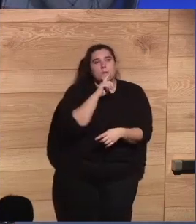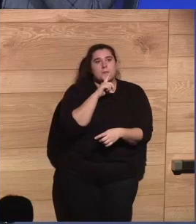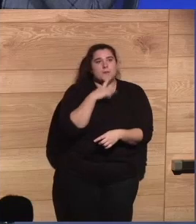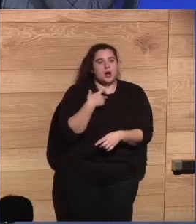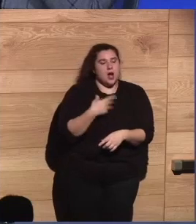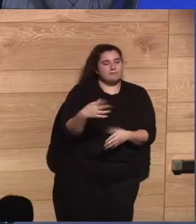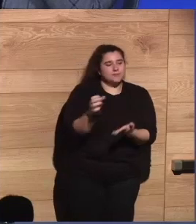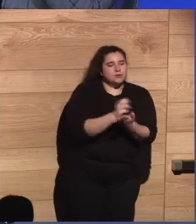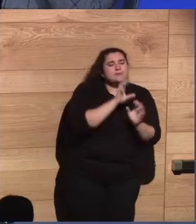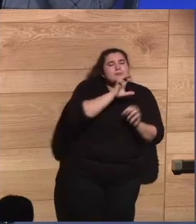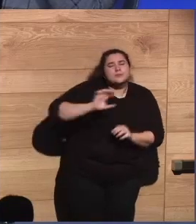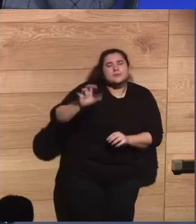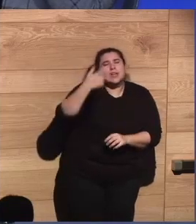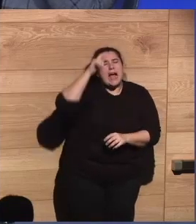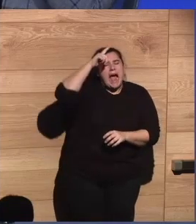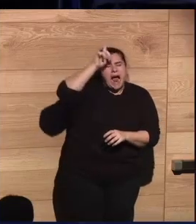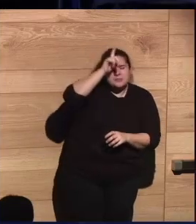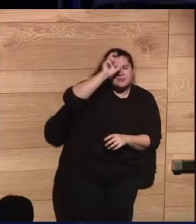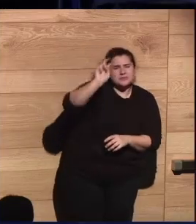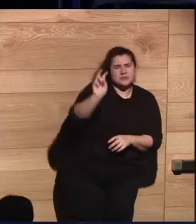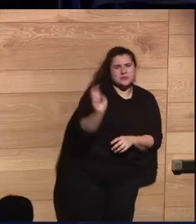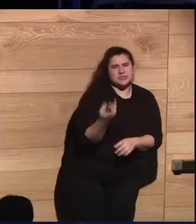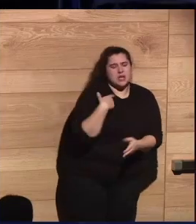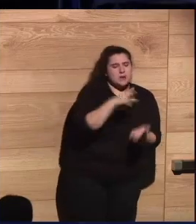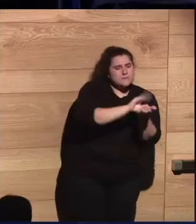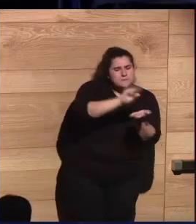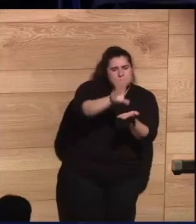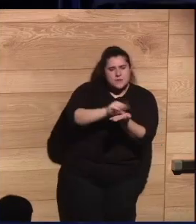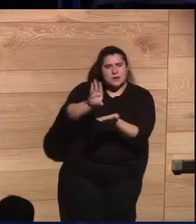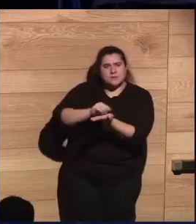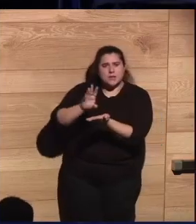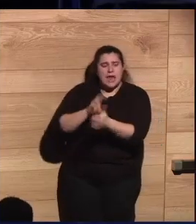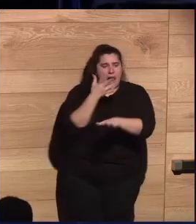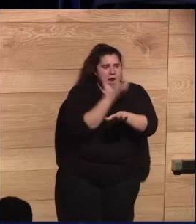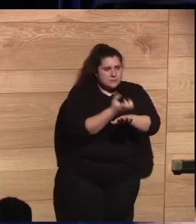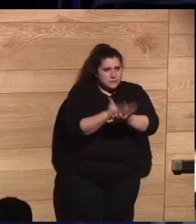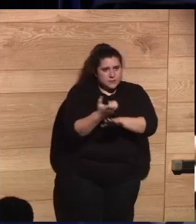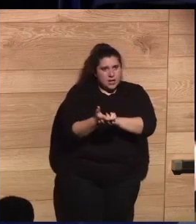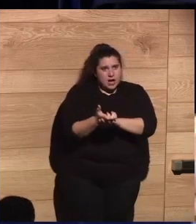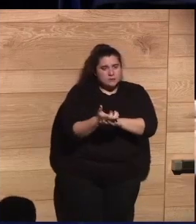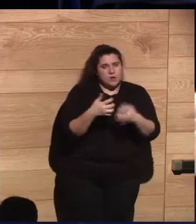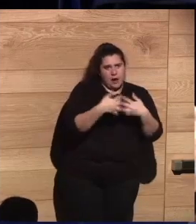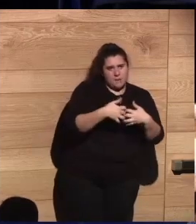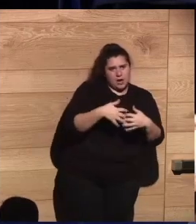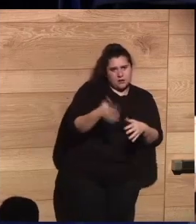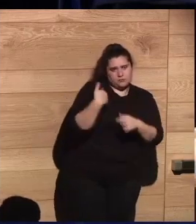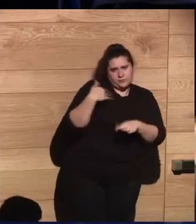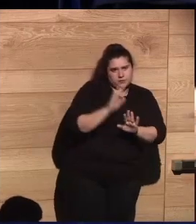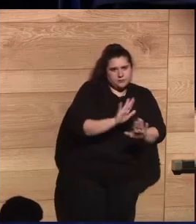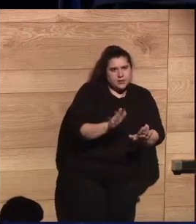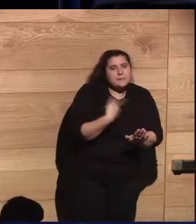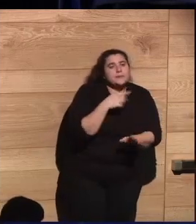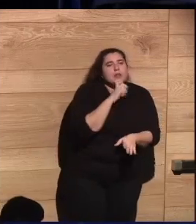Hungría, Moldavia, Rumanía, recogiendo material, grabando además en los aparatos que había rudimentarios de cinta que tenía,